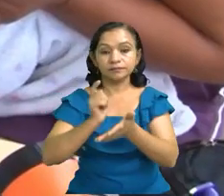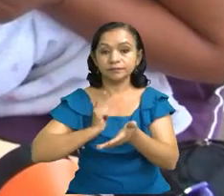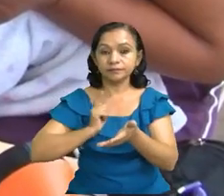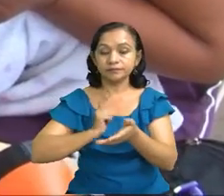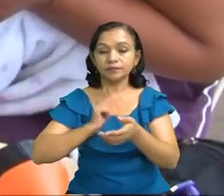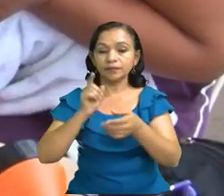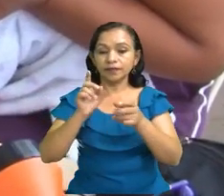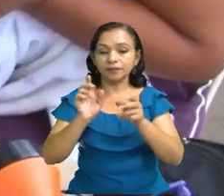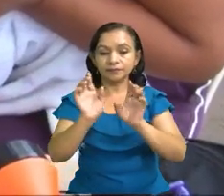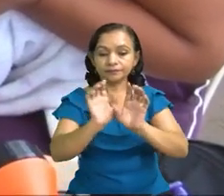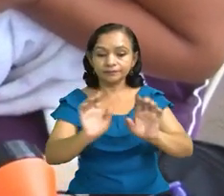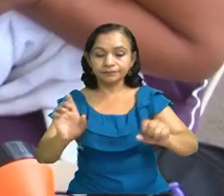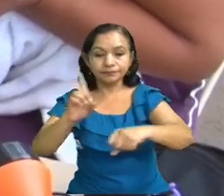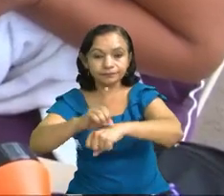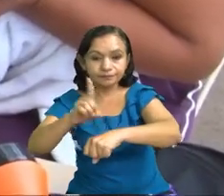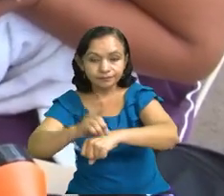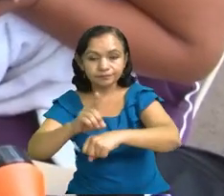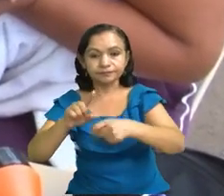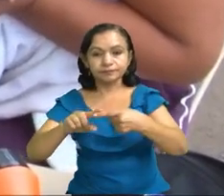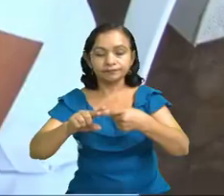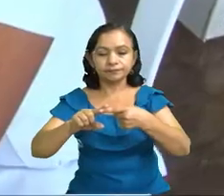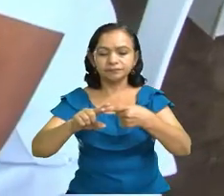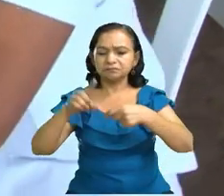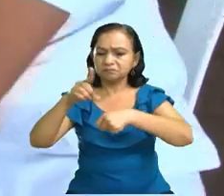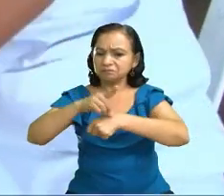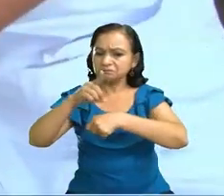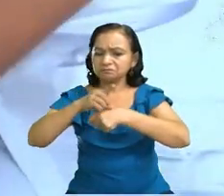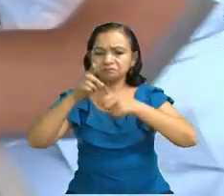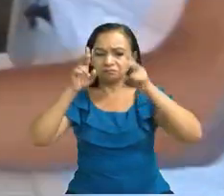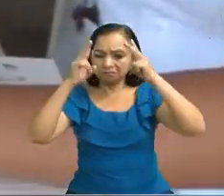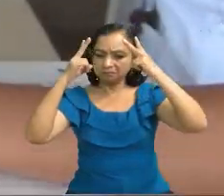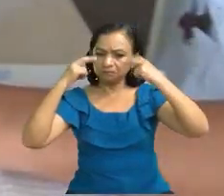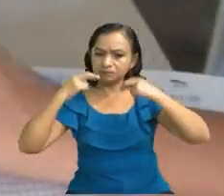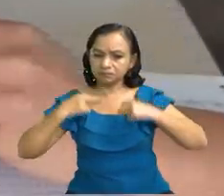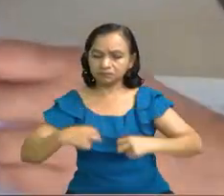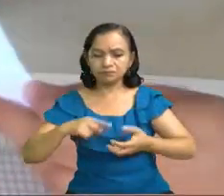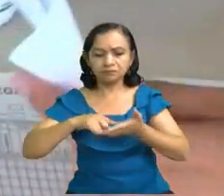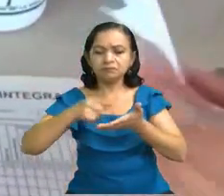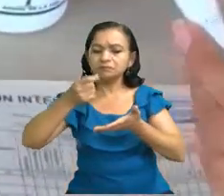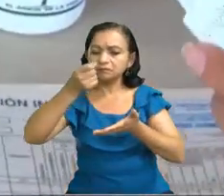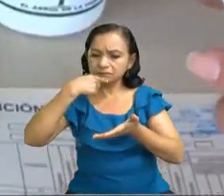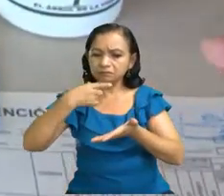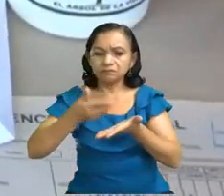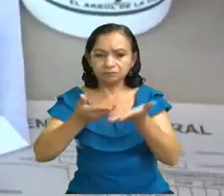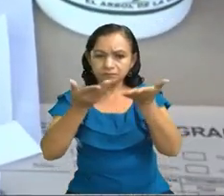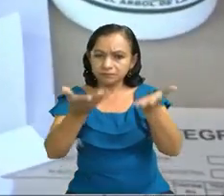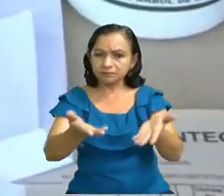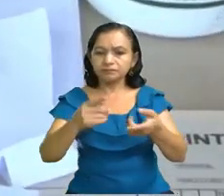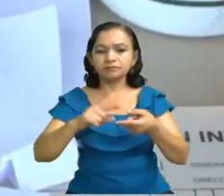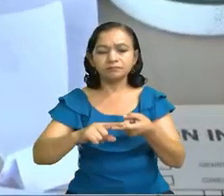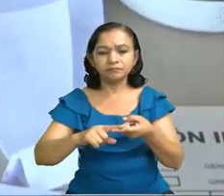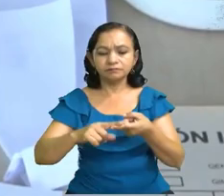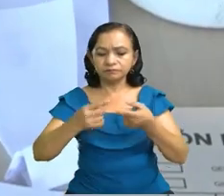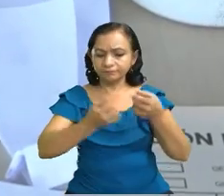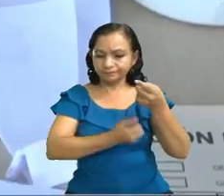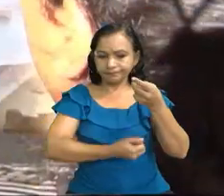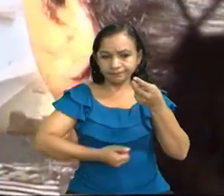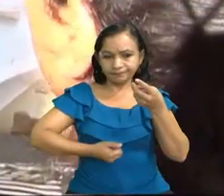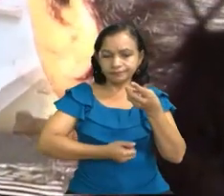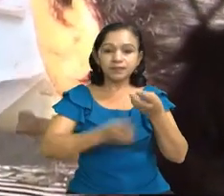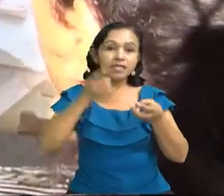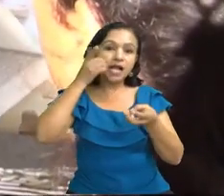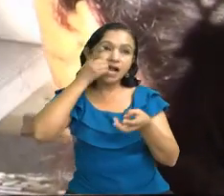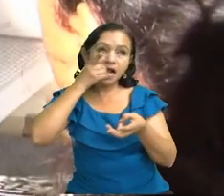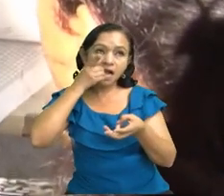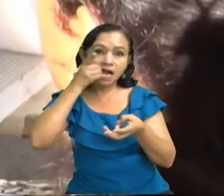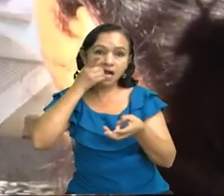consulta de pediatría, consulta de medicina general, estamos dando los medicamentos, se están haciendo ultrasonidos, hay dentistas